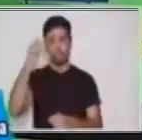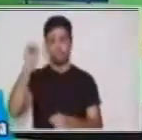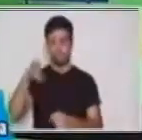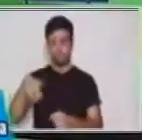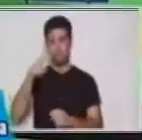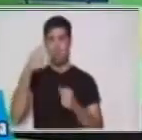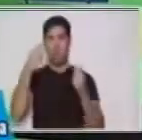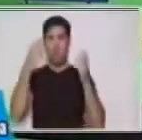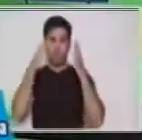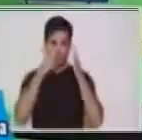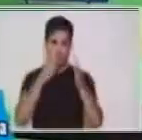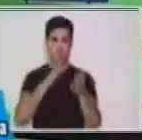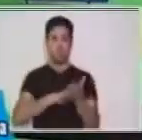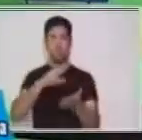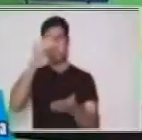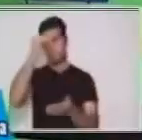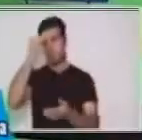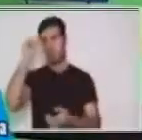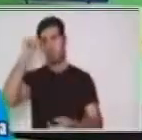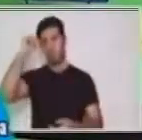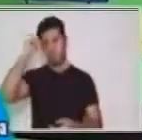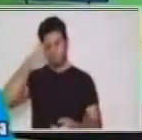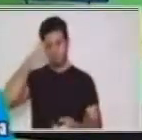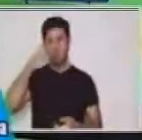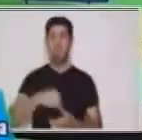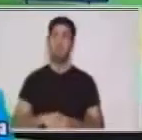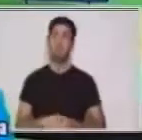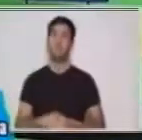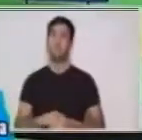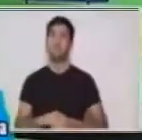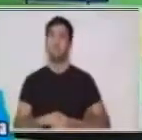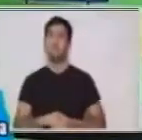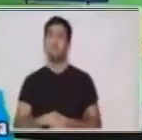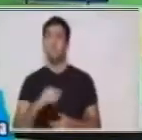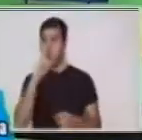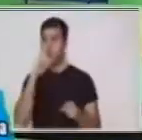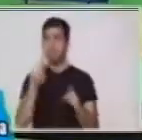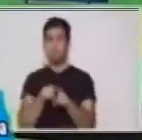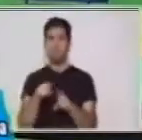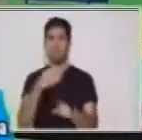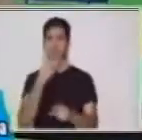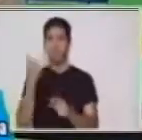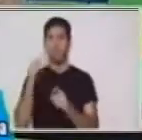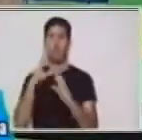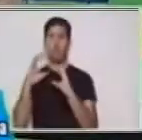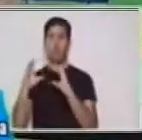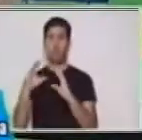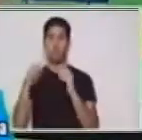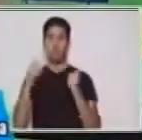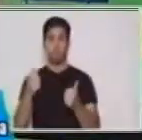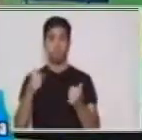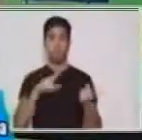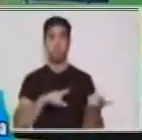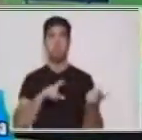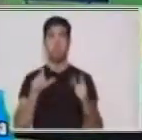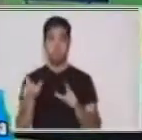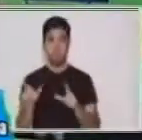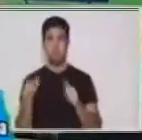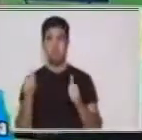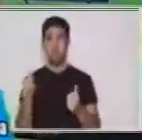atención, memoria, habilidad lingüística y de comunicación. ¿Tenemos todo listo?